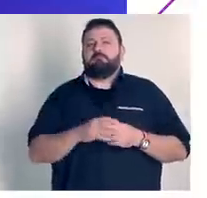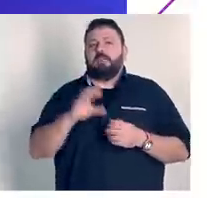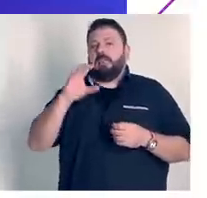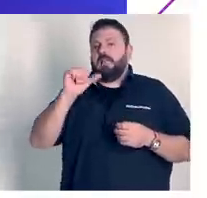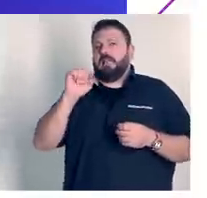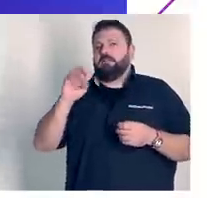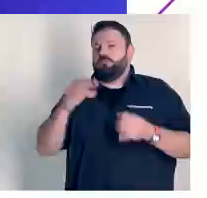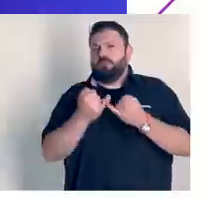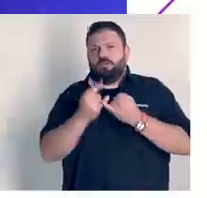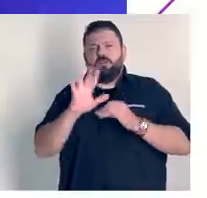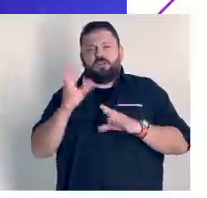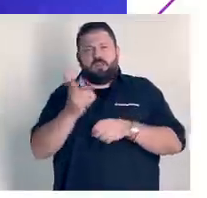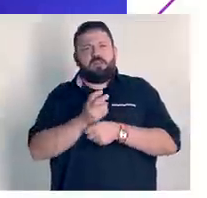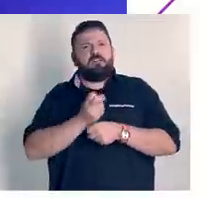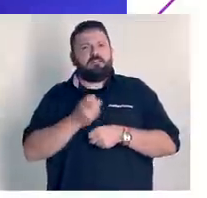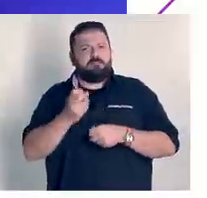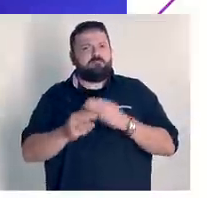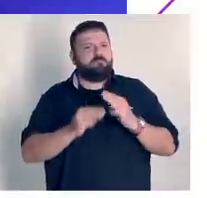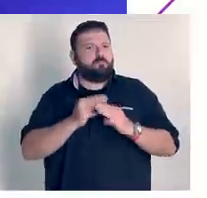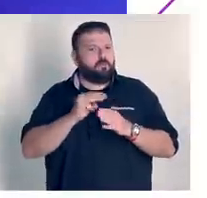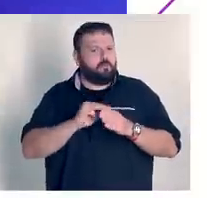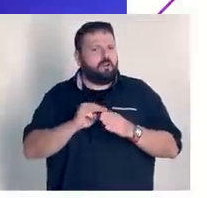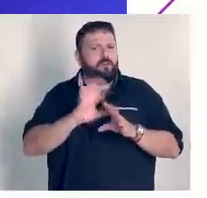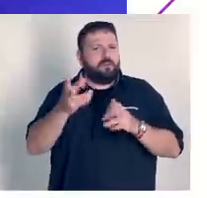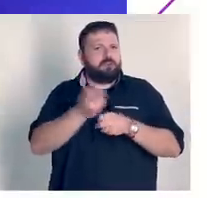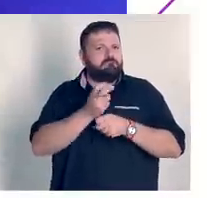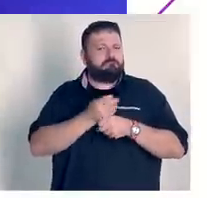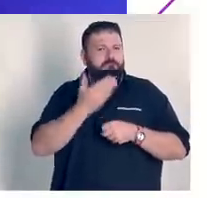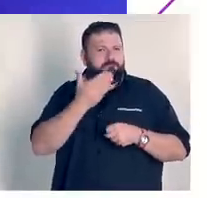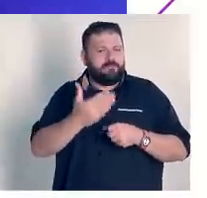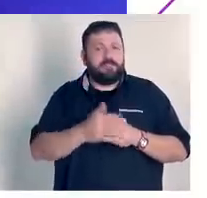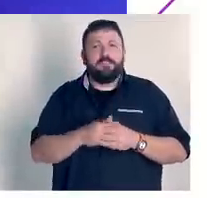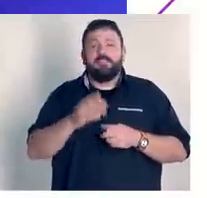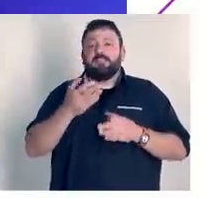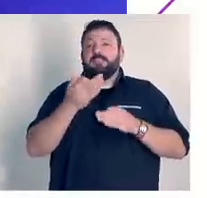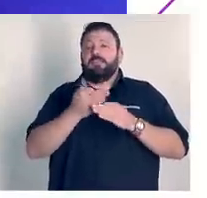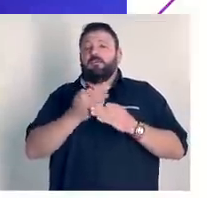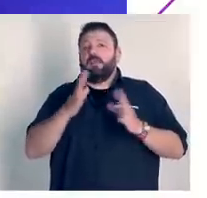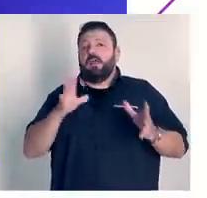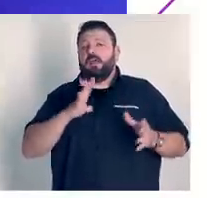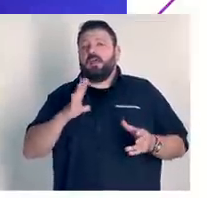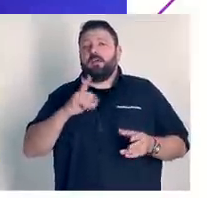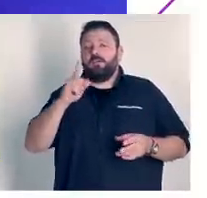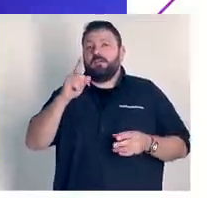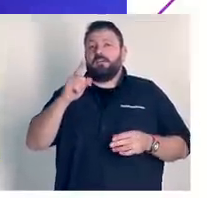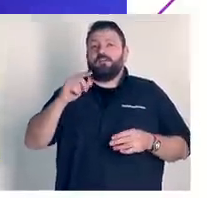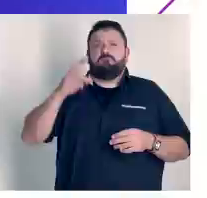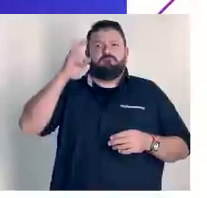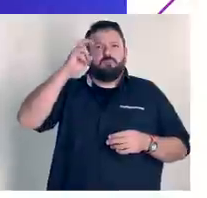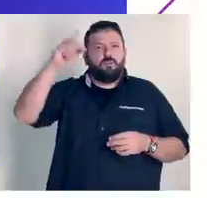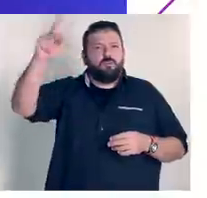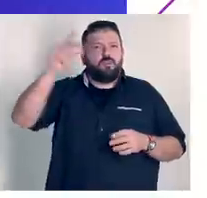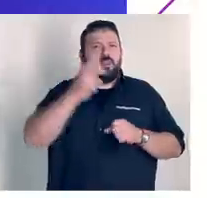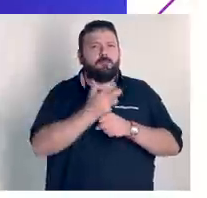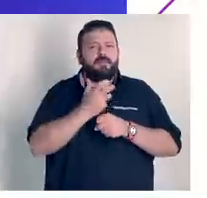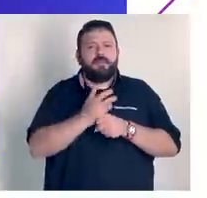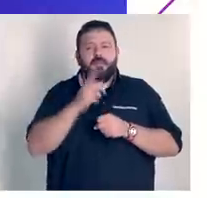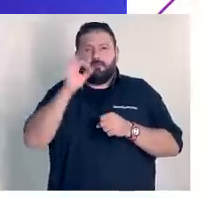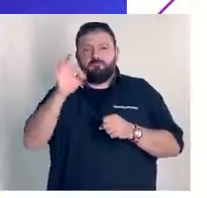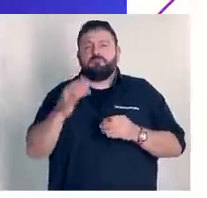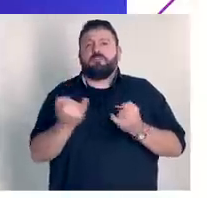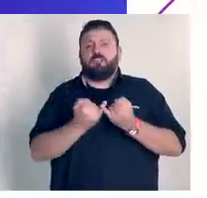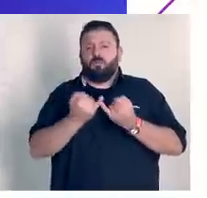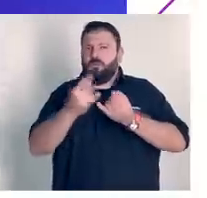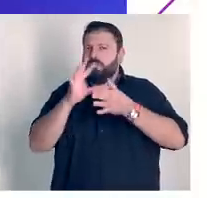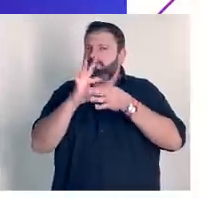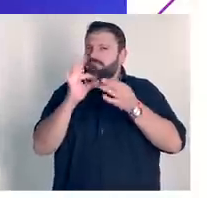lo hemos tenido por aquí invitado en el programa. Y tenemos un panel que es El Sueño Americano, que se pintó de morado, con empresarios de Estados Unidos que nos van a contar